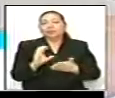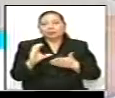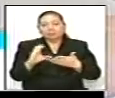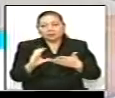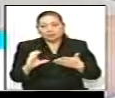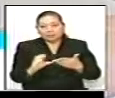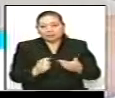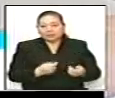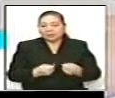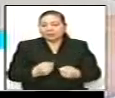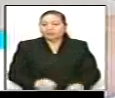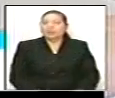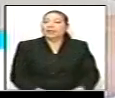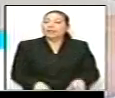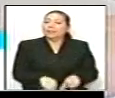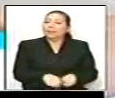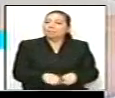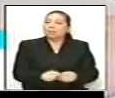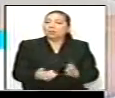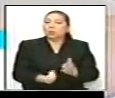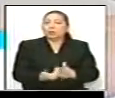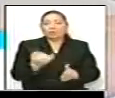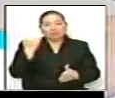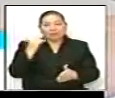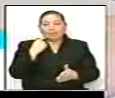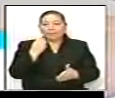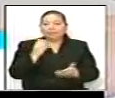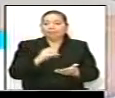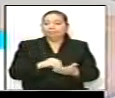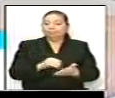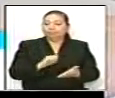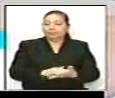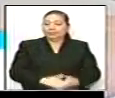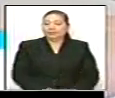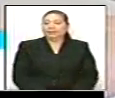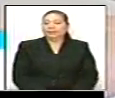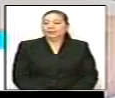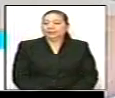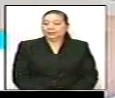para reactivarlos, y también las nuevas ideas de proyecto.